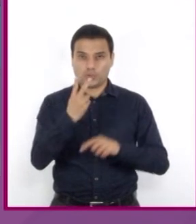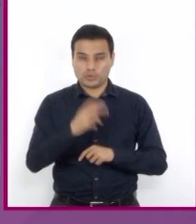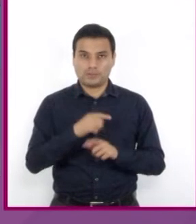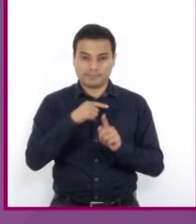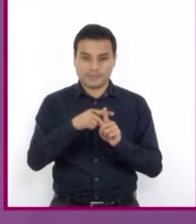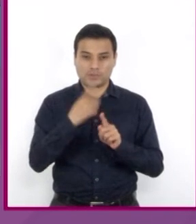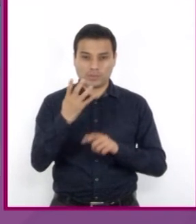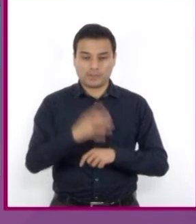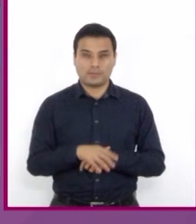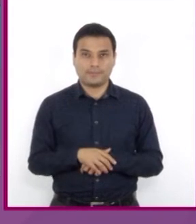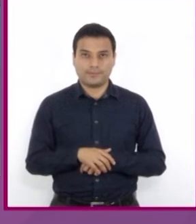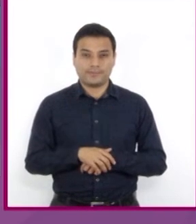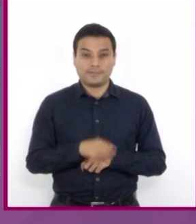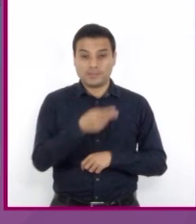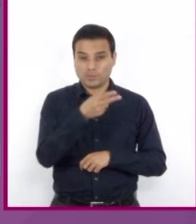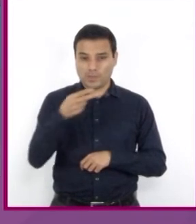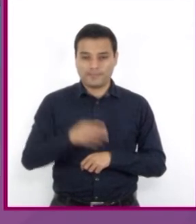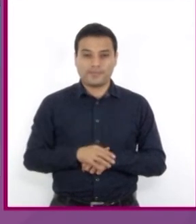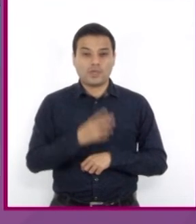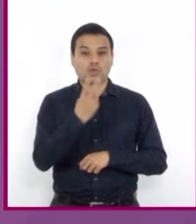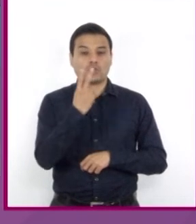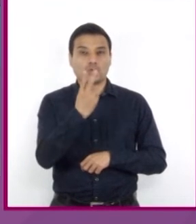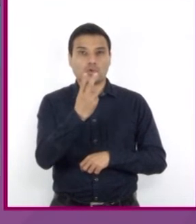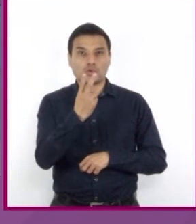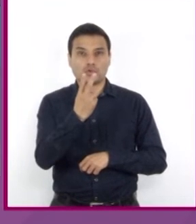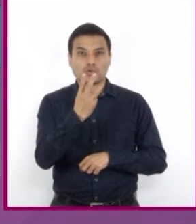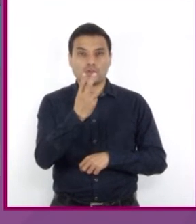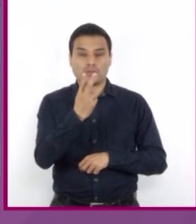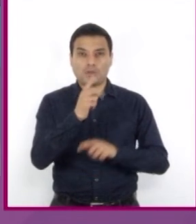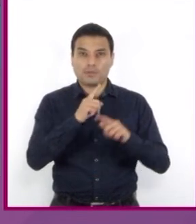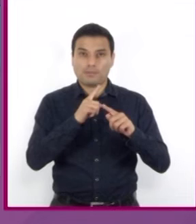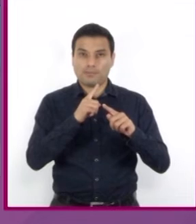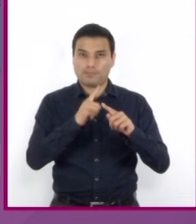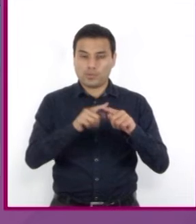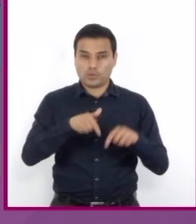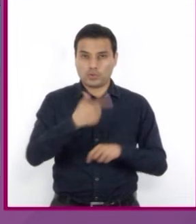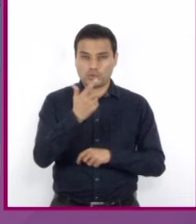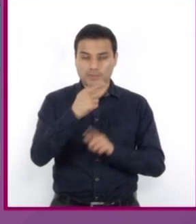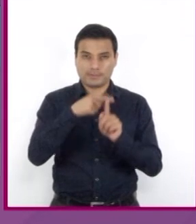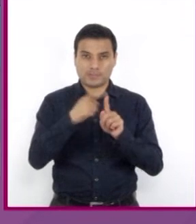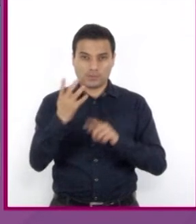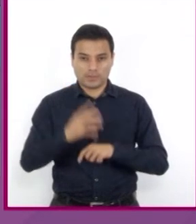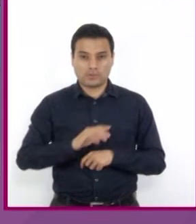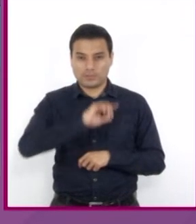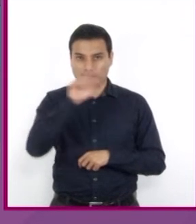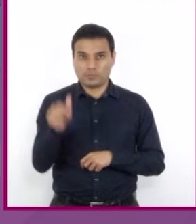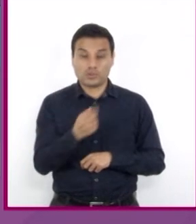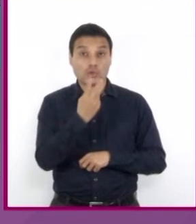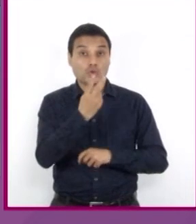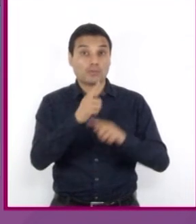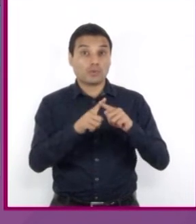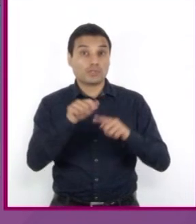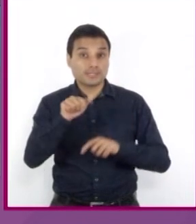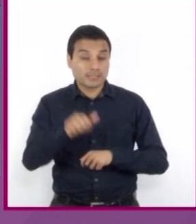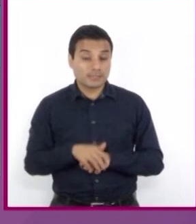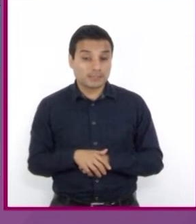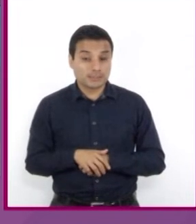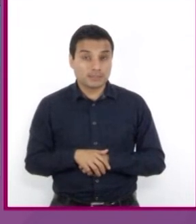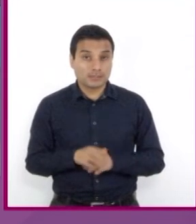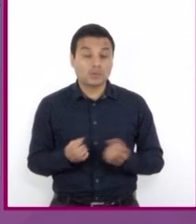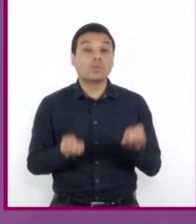más 4, quedando 2 por la suma de 12 más 4, luego 2 por